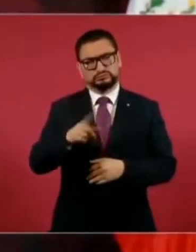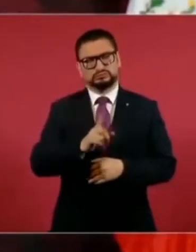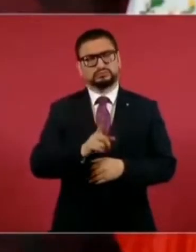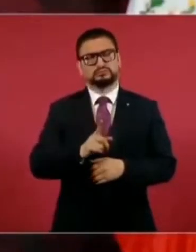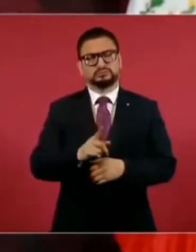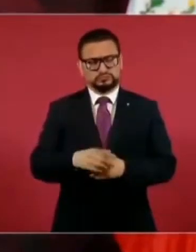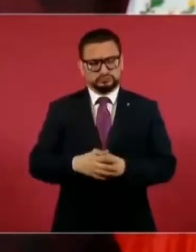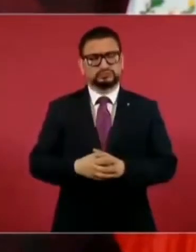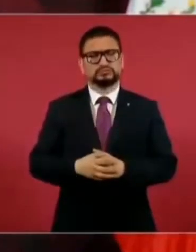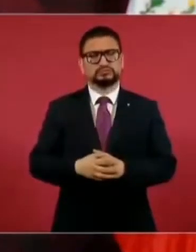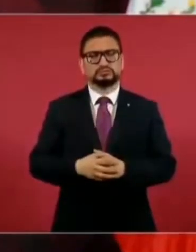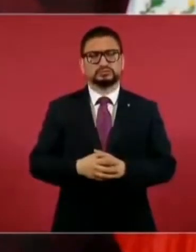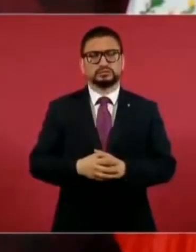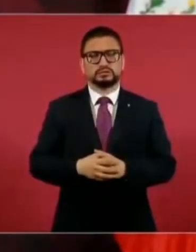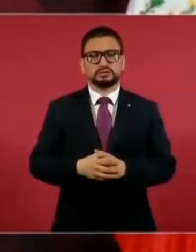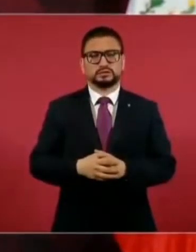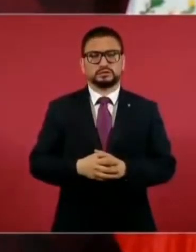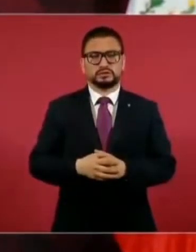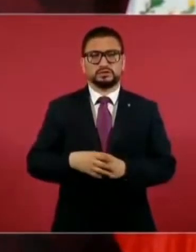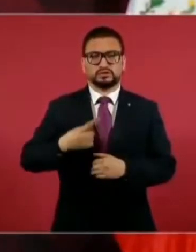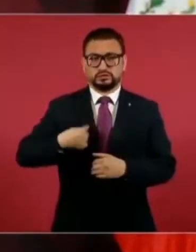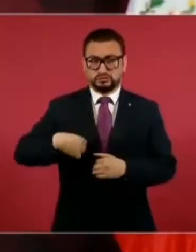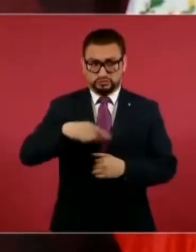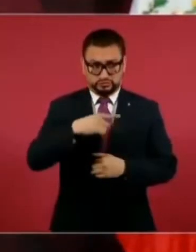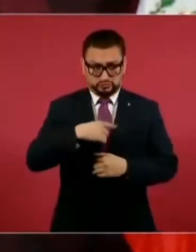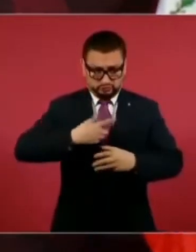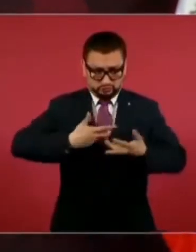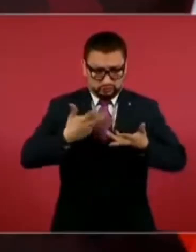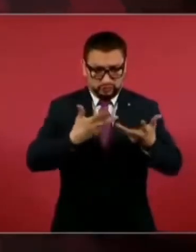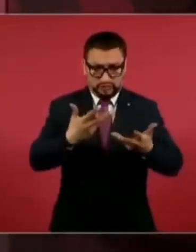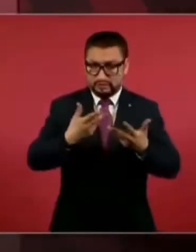el que nos ataquen,